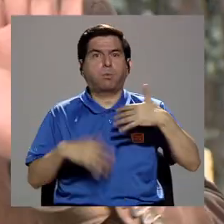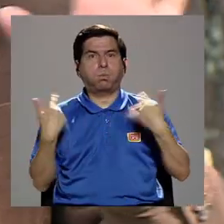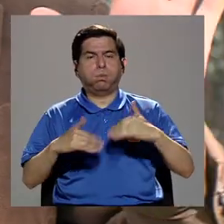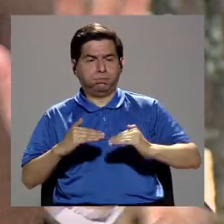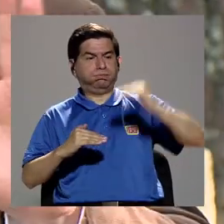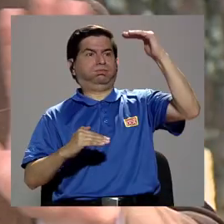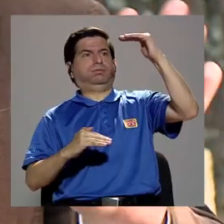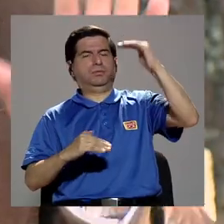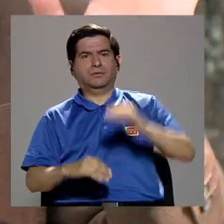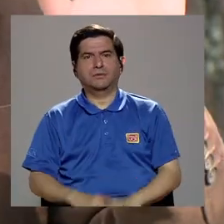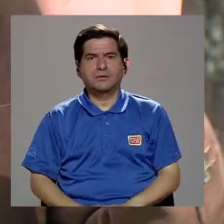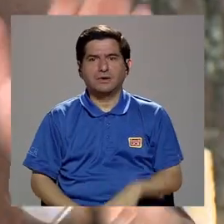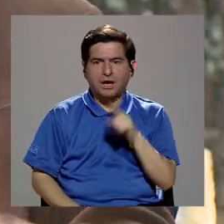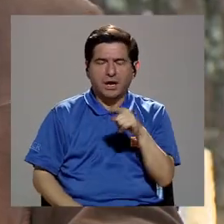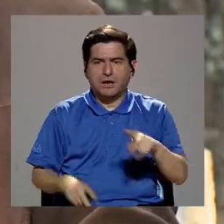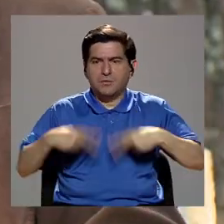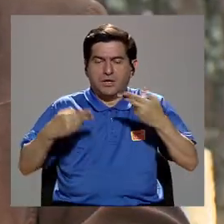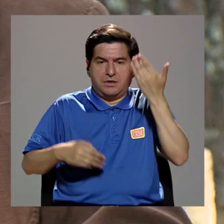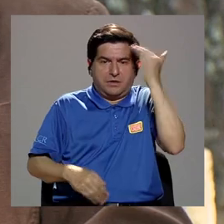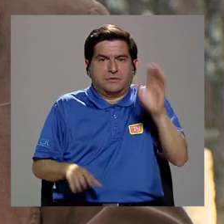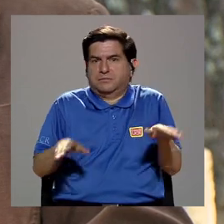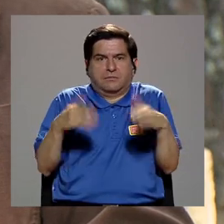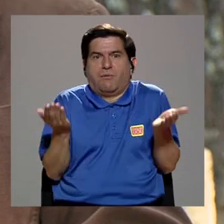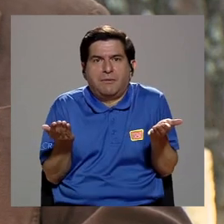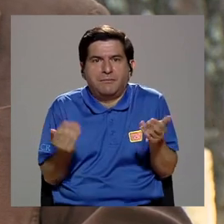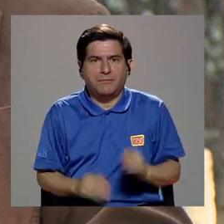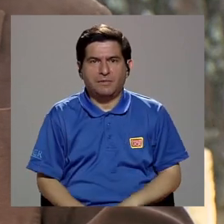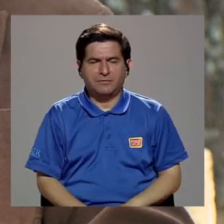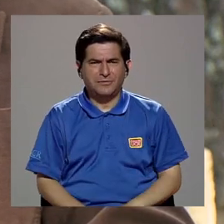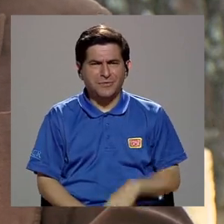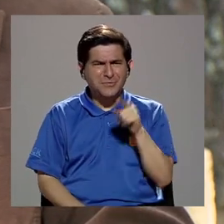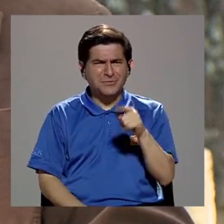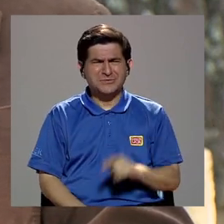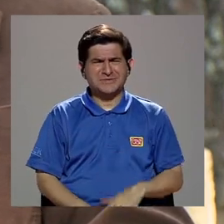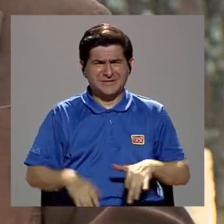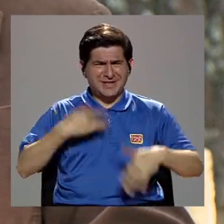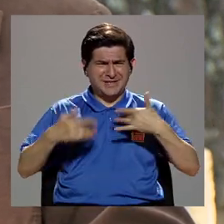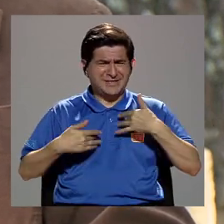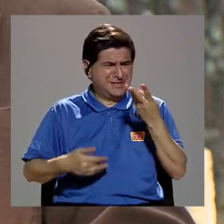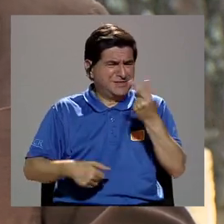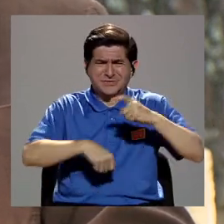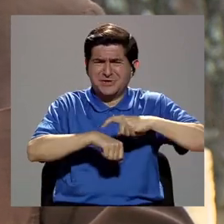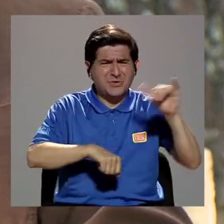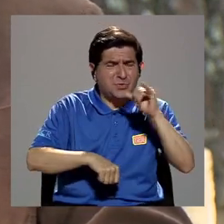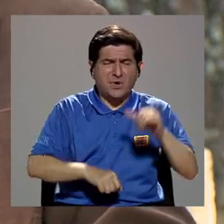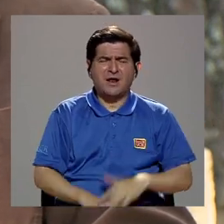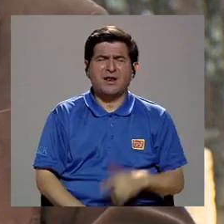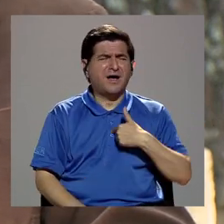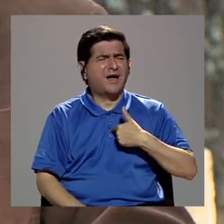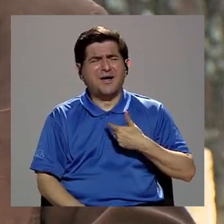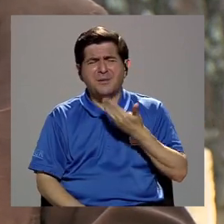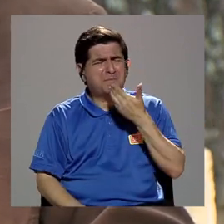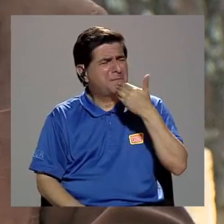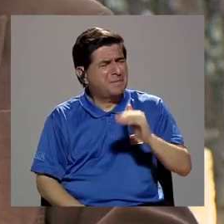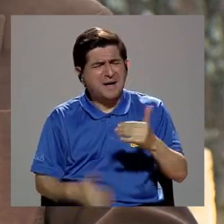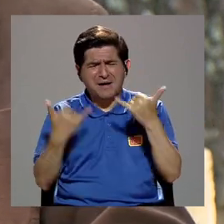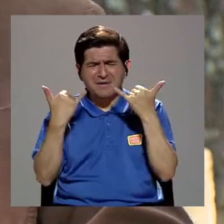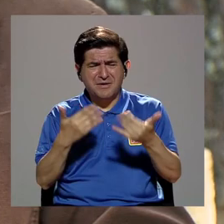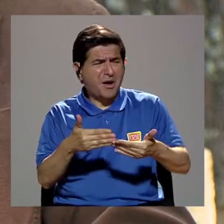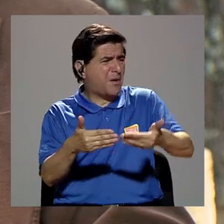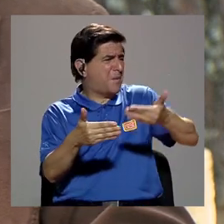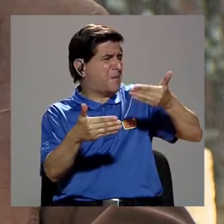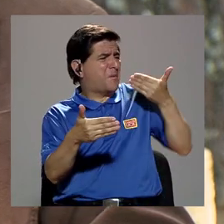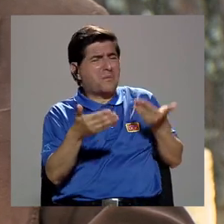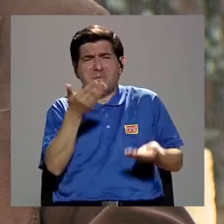y la tiene altísima, la verdad, yo no sé ni cómo están vivos. Y cuando llegan, le digo, ¿usted hace cuánto se siente así? No, es que me he sentido muy mal, pero hace